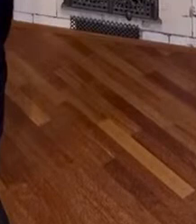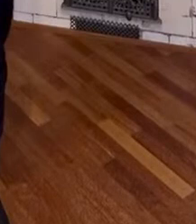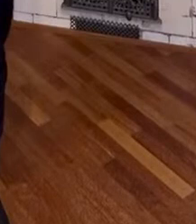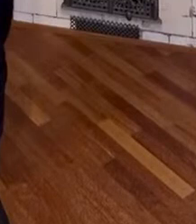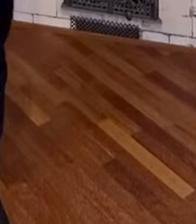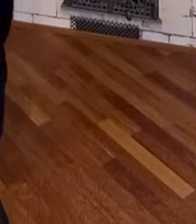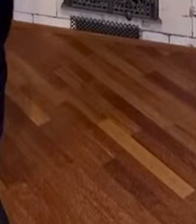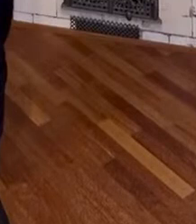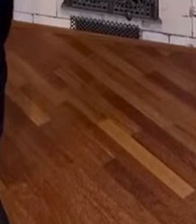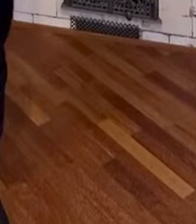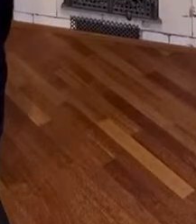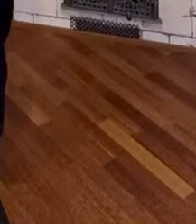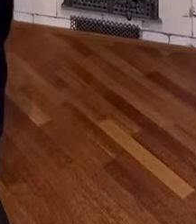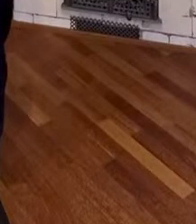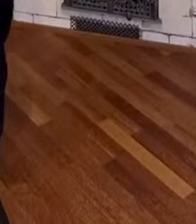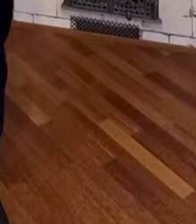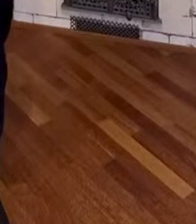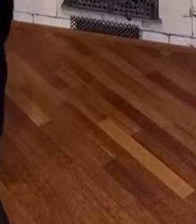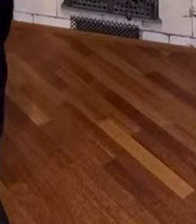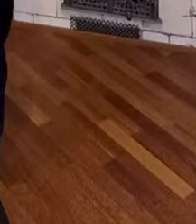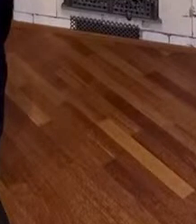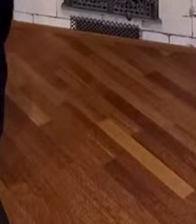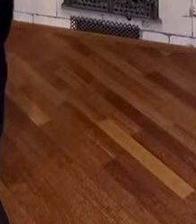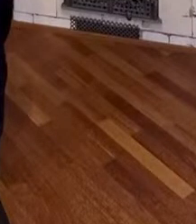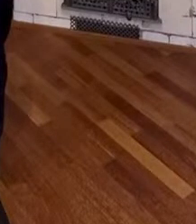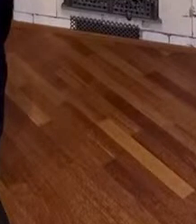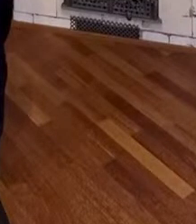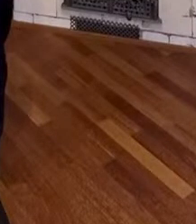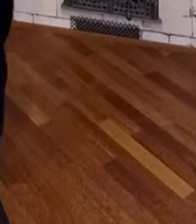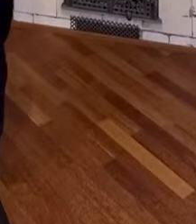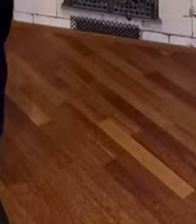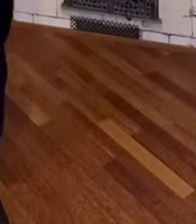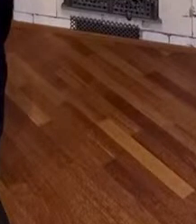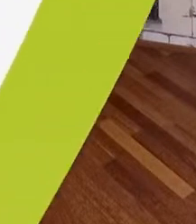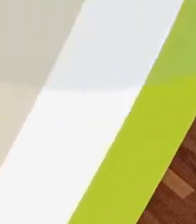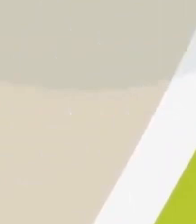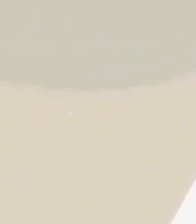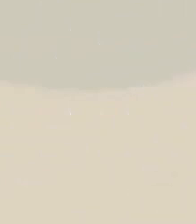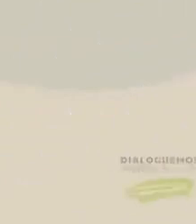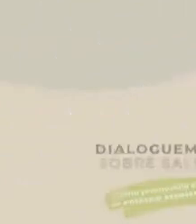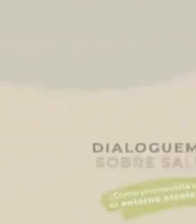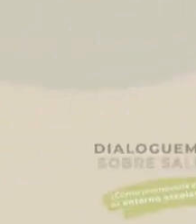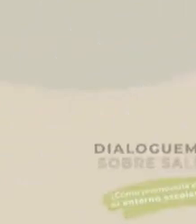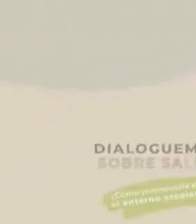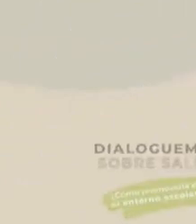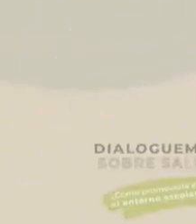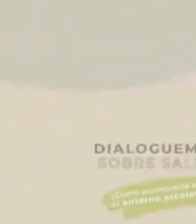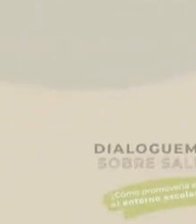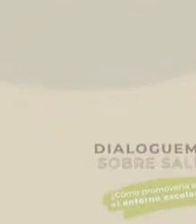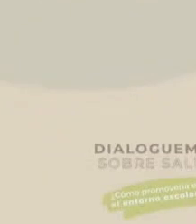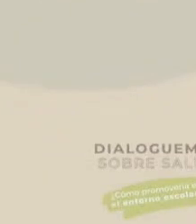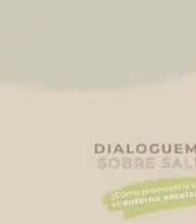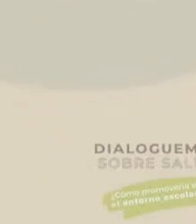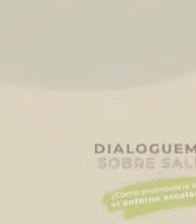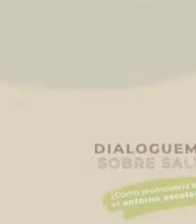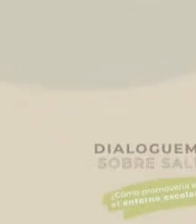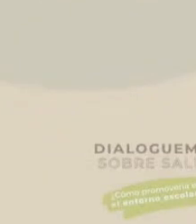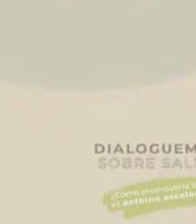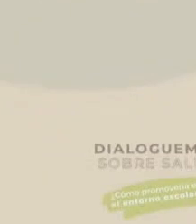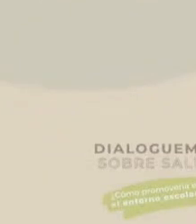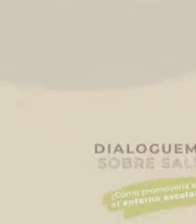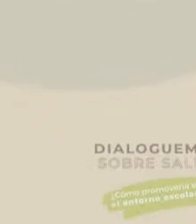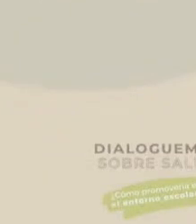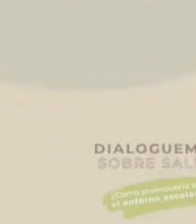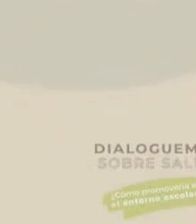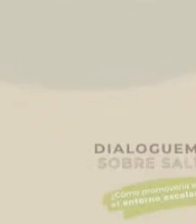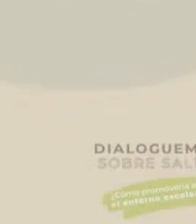de ánimo, trastorno de ansiedad y trastorno del espectro autista. Colabora en la Asociación por Amor y Amistad Un